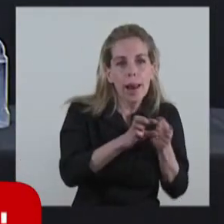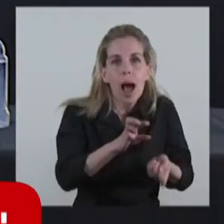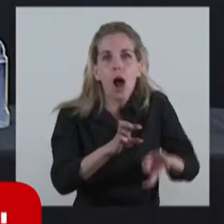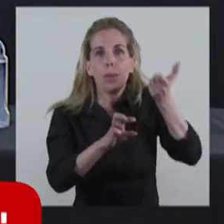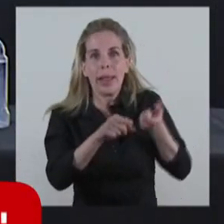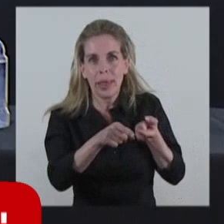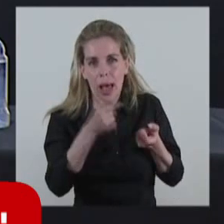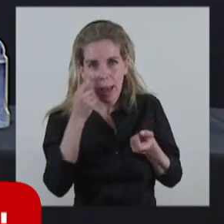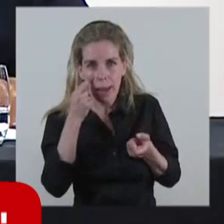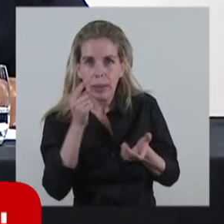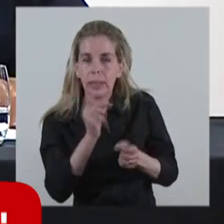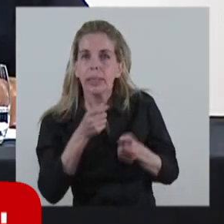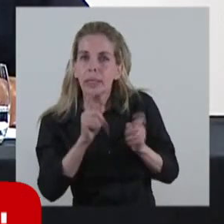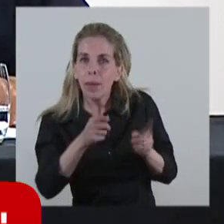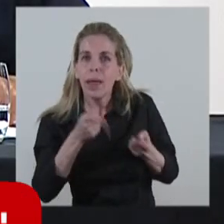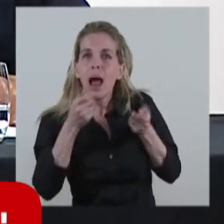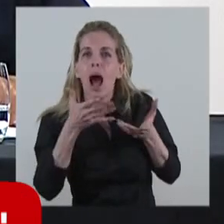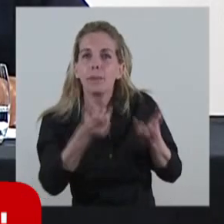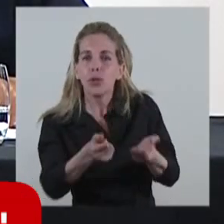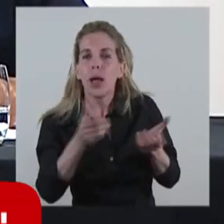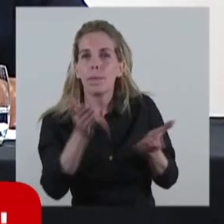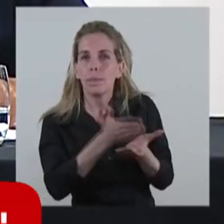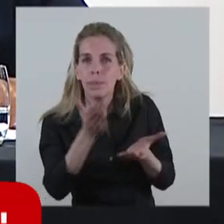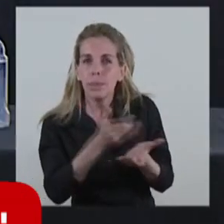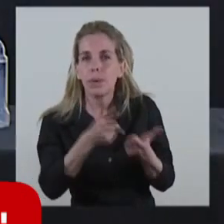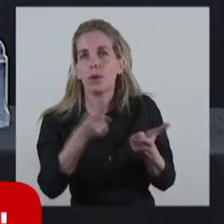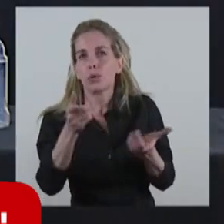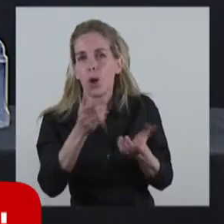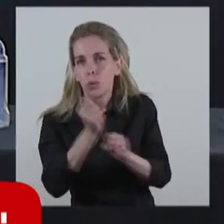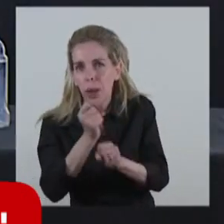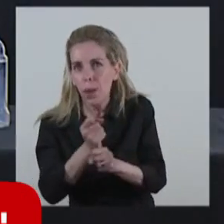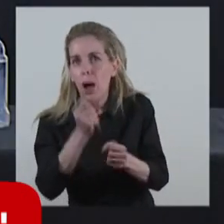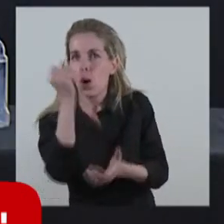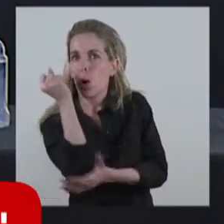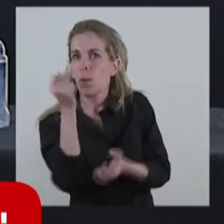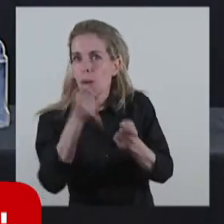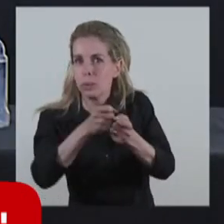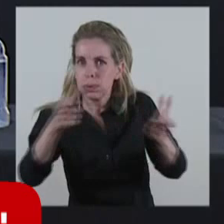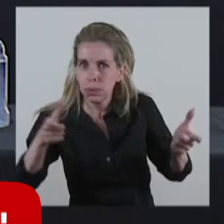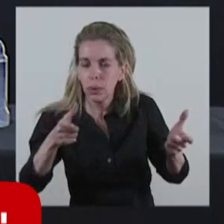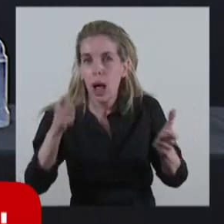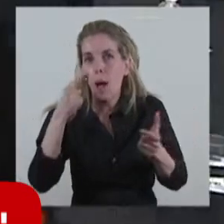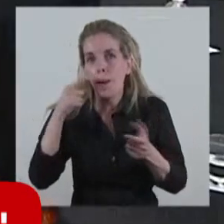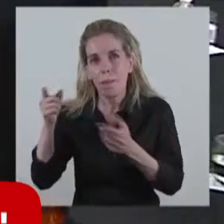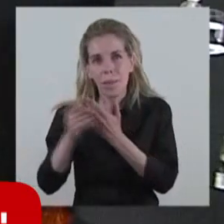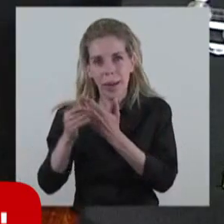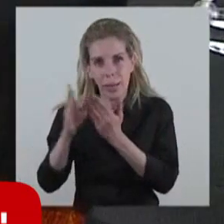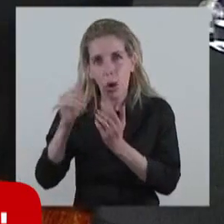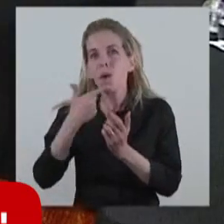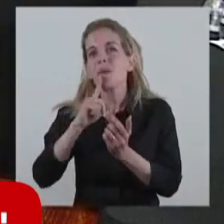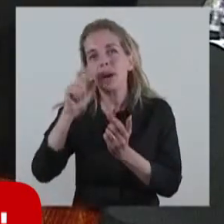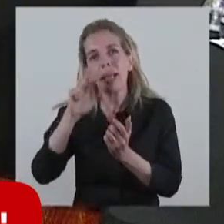estimular a la producción, de estimular la inversión en la economía real y estimular el trabajo. Ministro Luis Basterra, por favor.